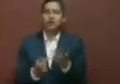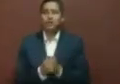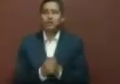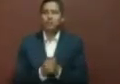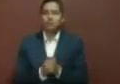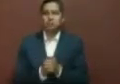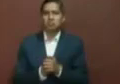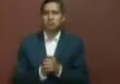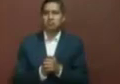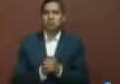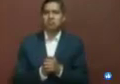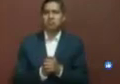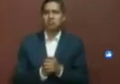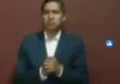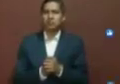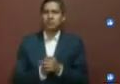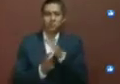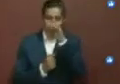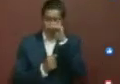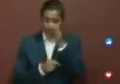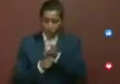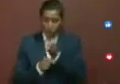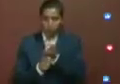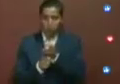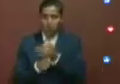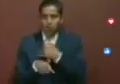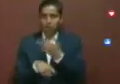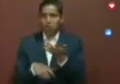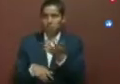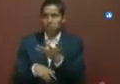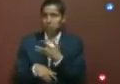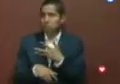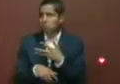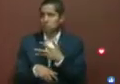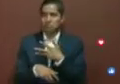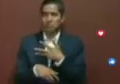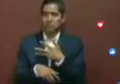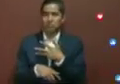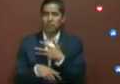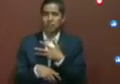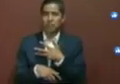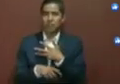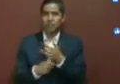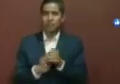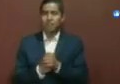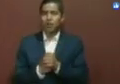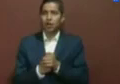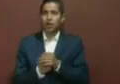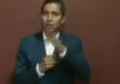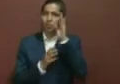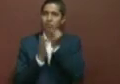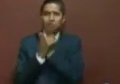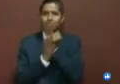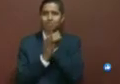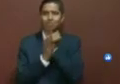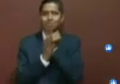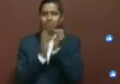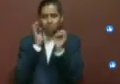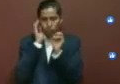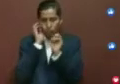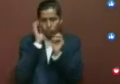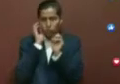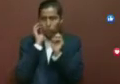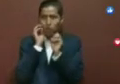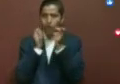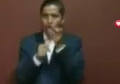No lo tengo ahorita en este, digamos, definido.